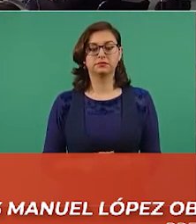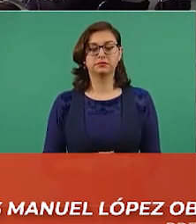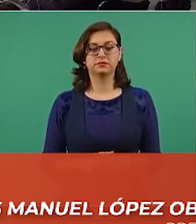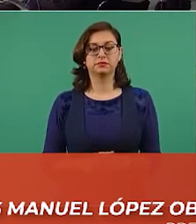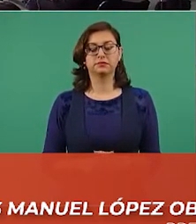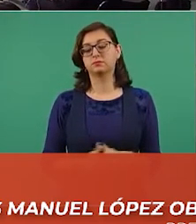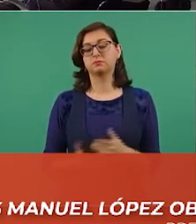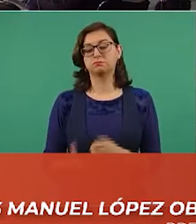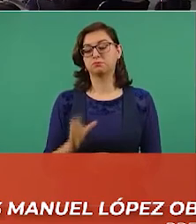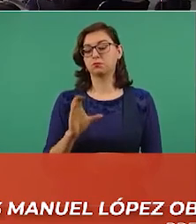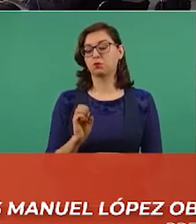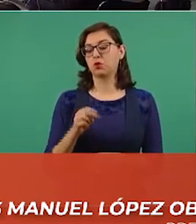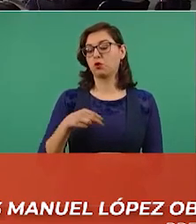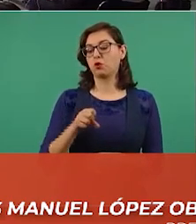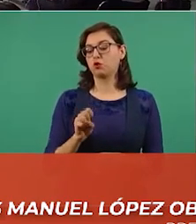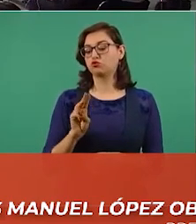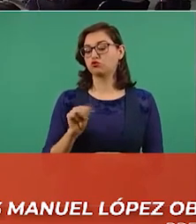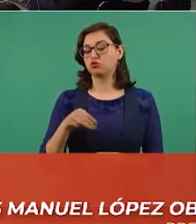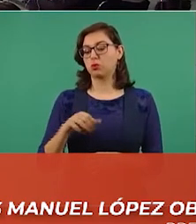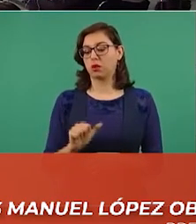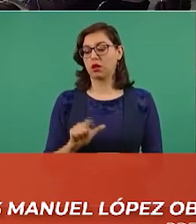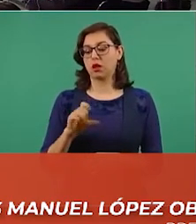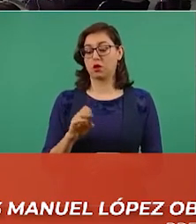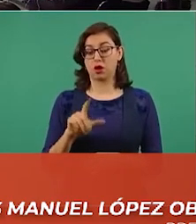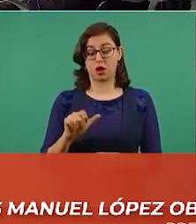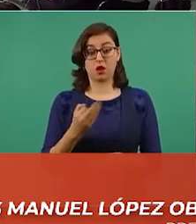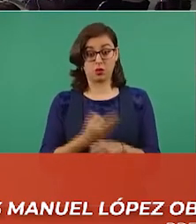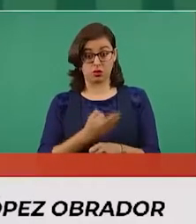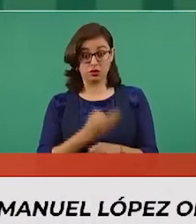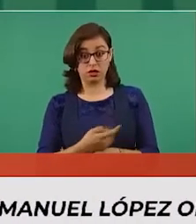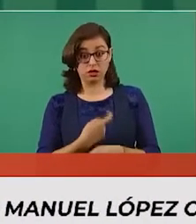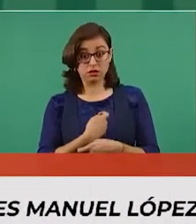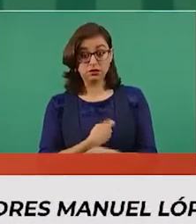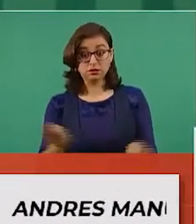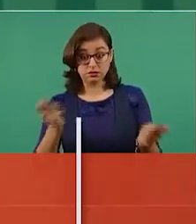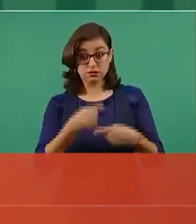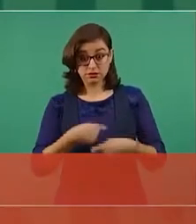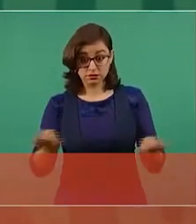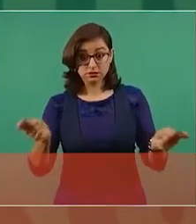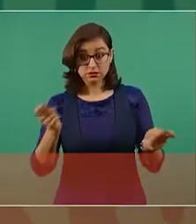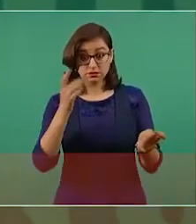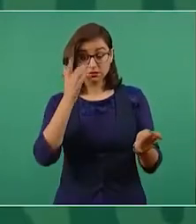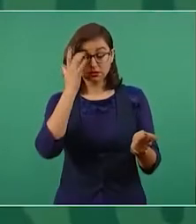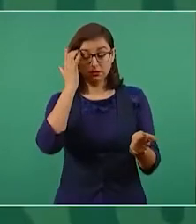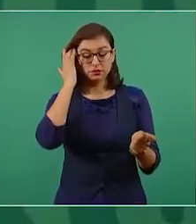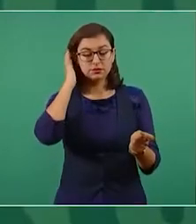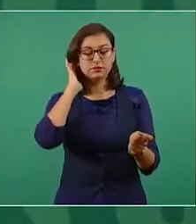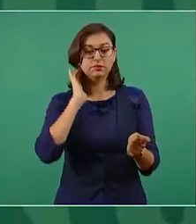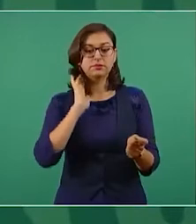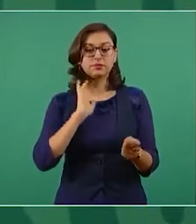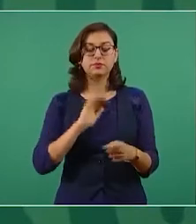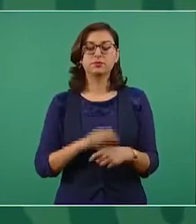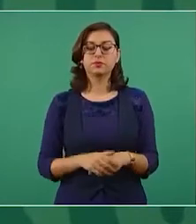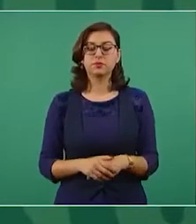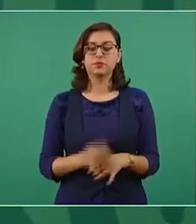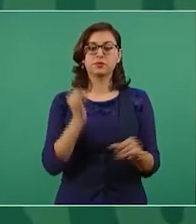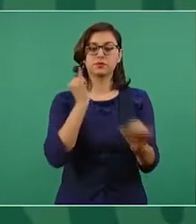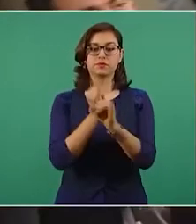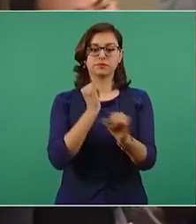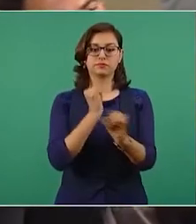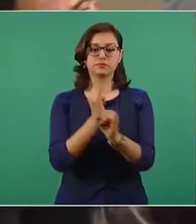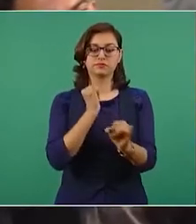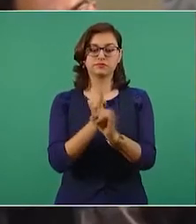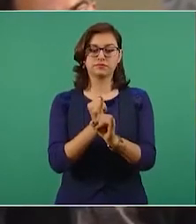Consuma Local. Entonces, ¿están entregando esto? Esa tarjeta, hay una convocatoria en la página